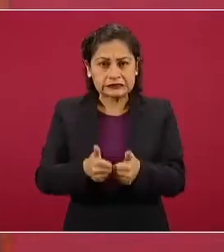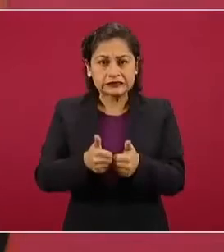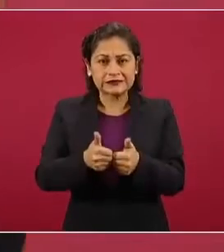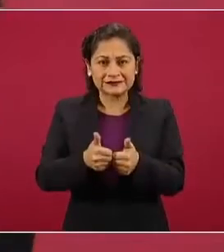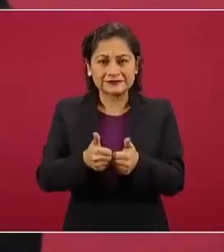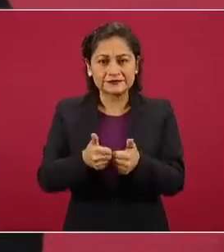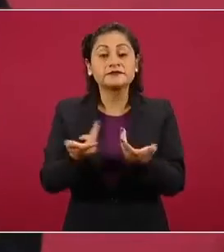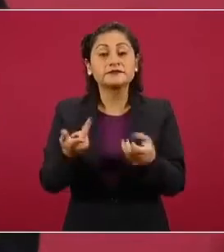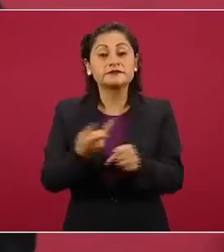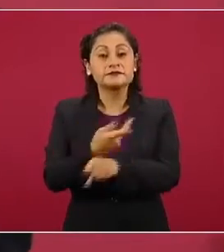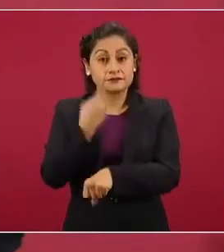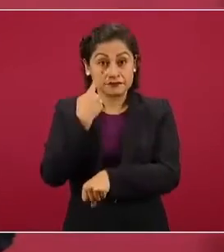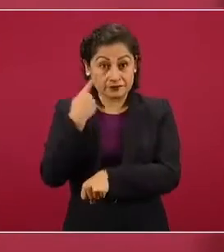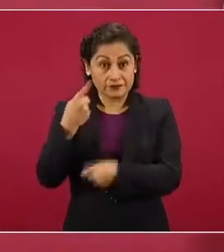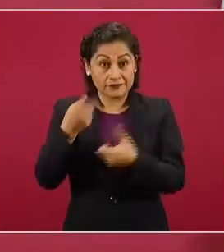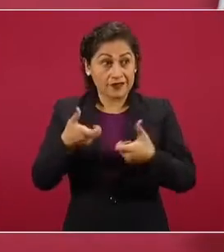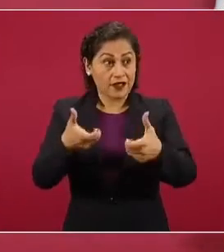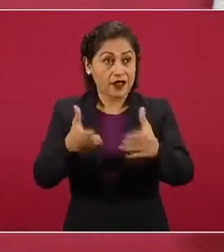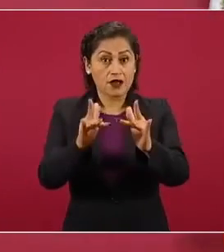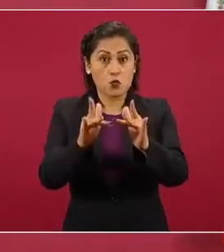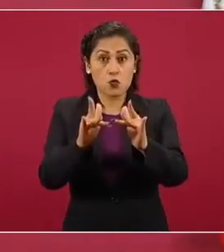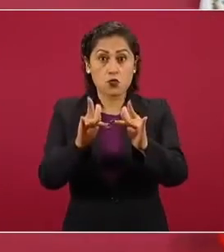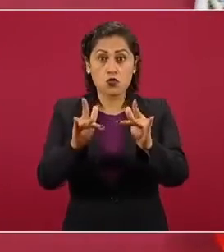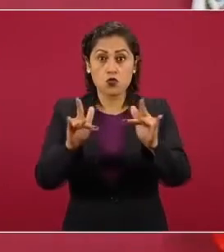Las calles estaban desiertas.